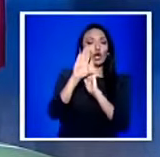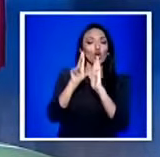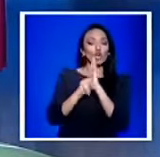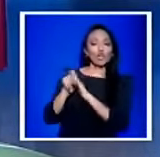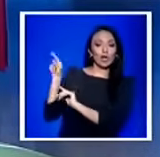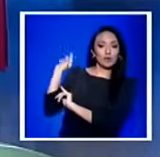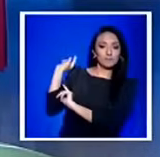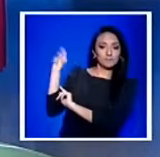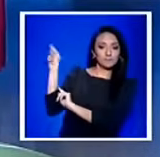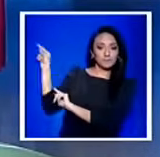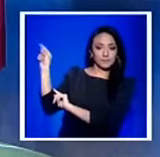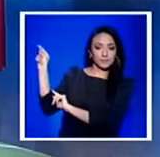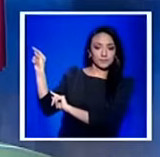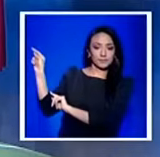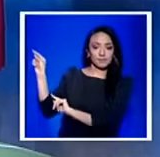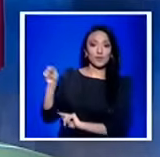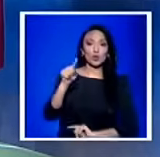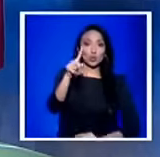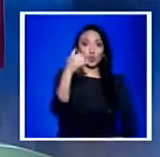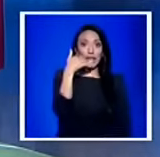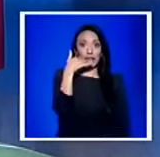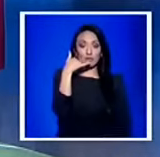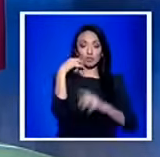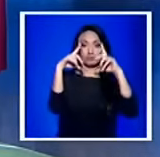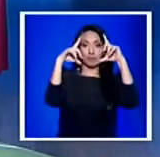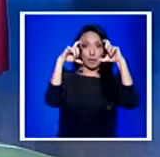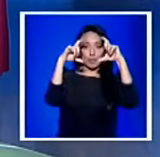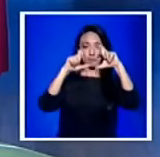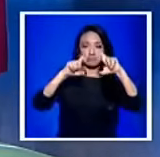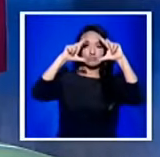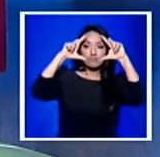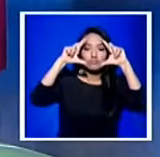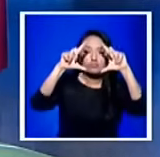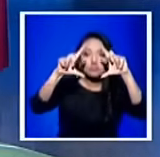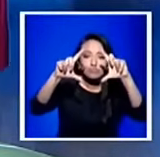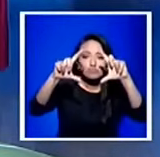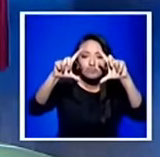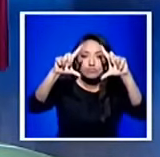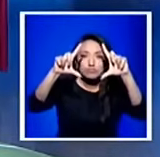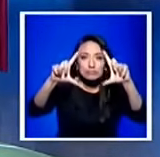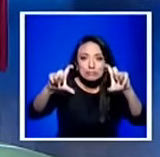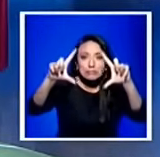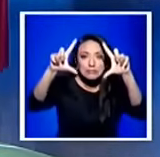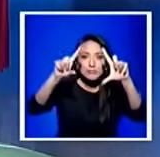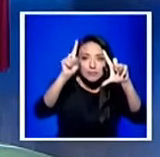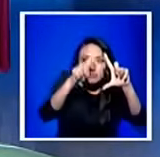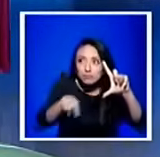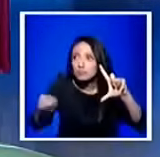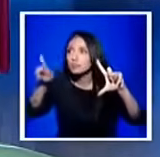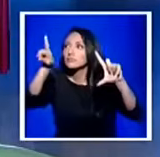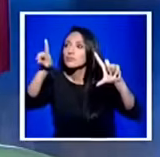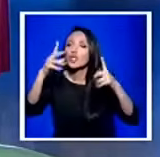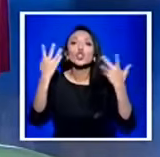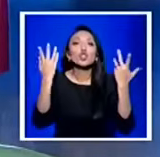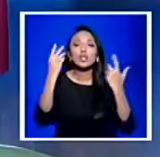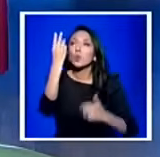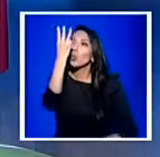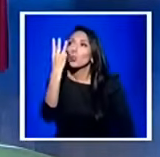pueden acercar la cámara de su teléfono celular a esta pantalla para irse directamente a la página